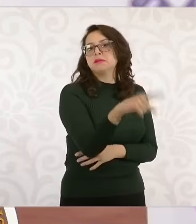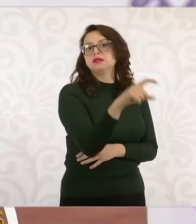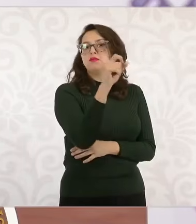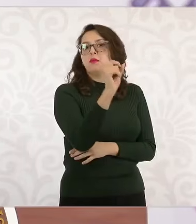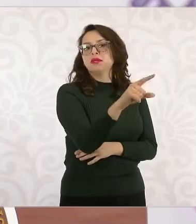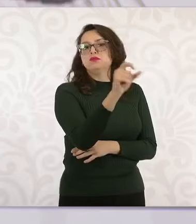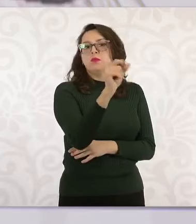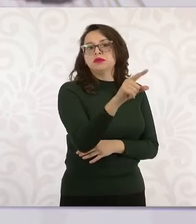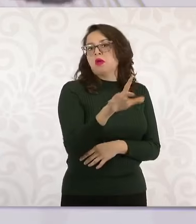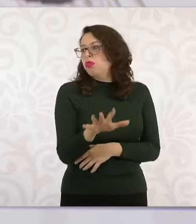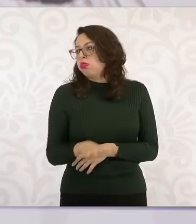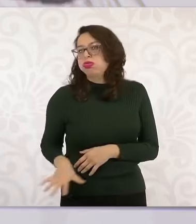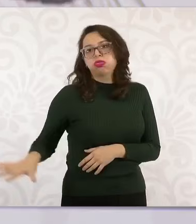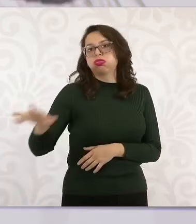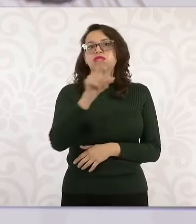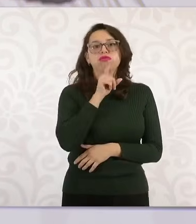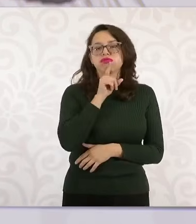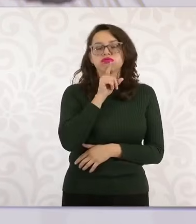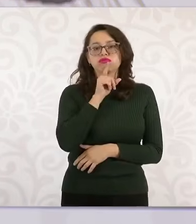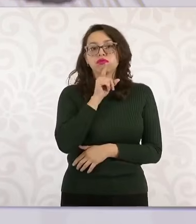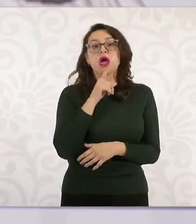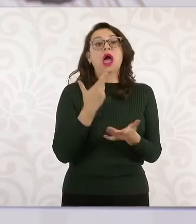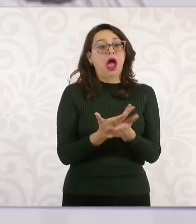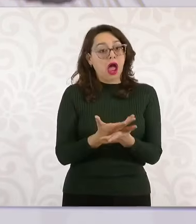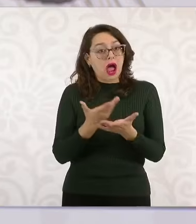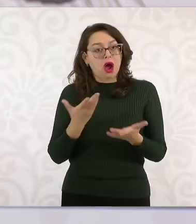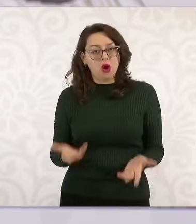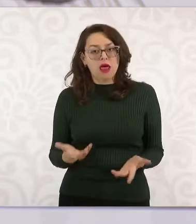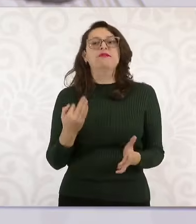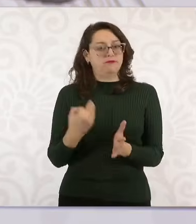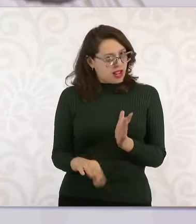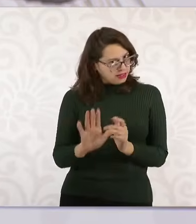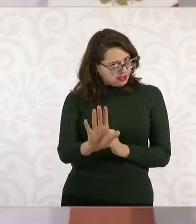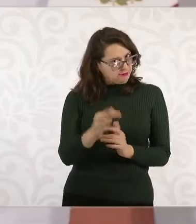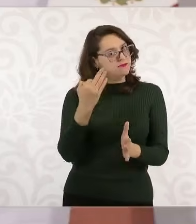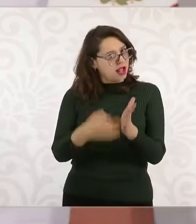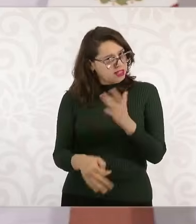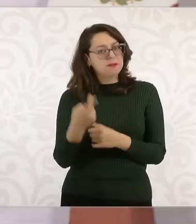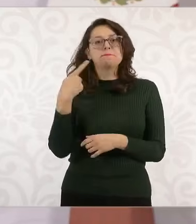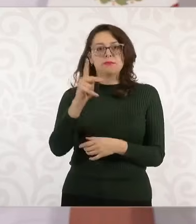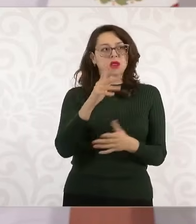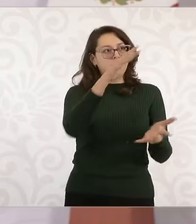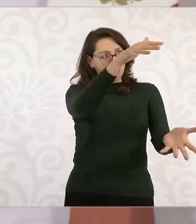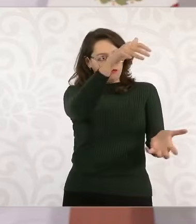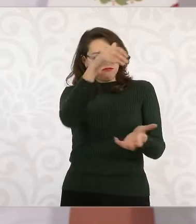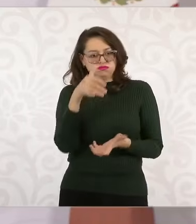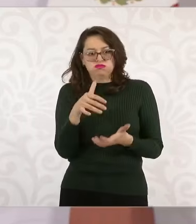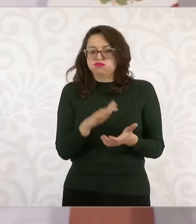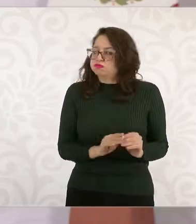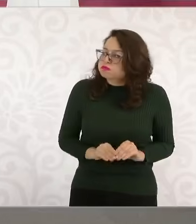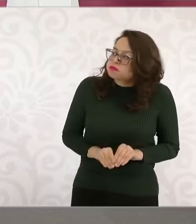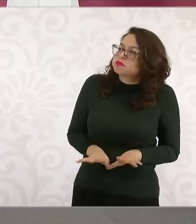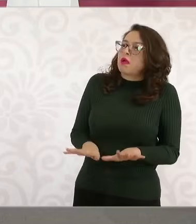ahora de esa riqueza completa pues se ha distribuido en más personas. Esa es la gráfica